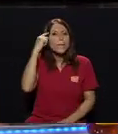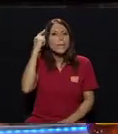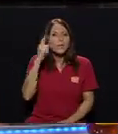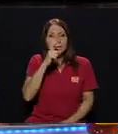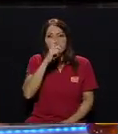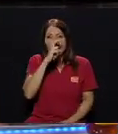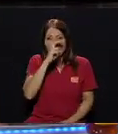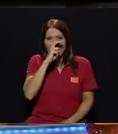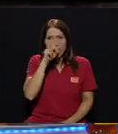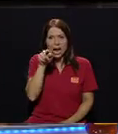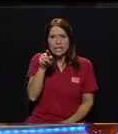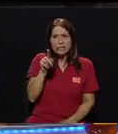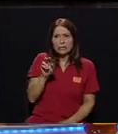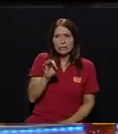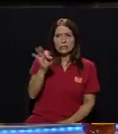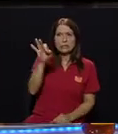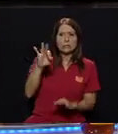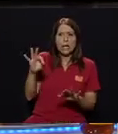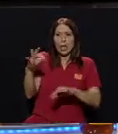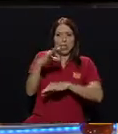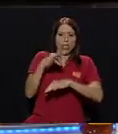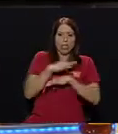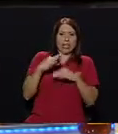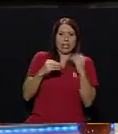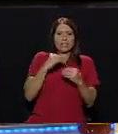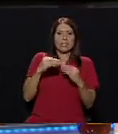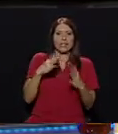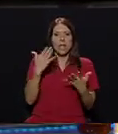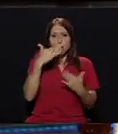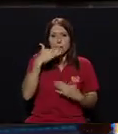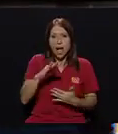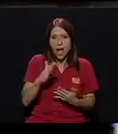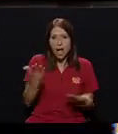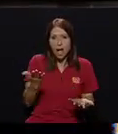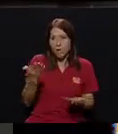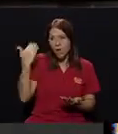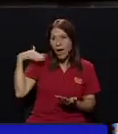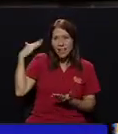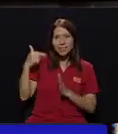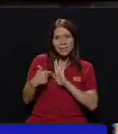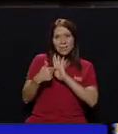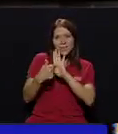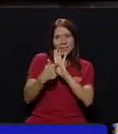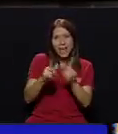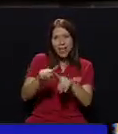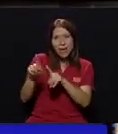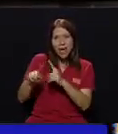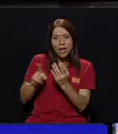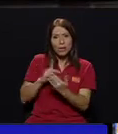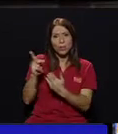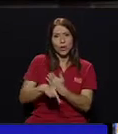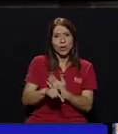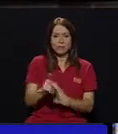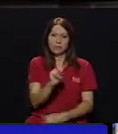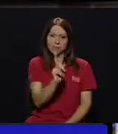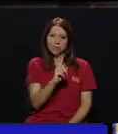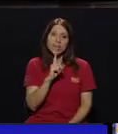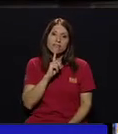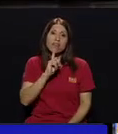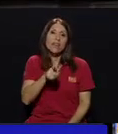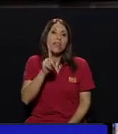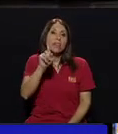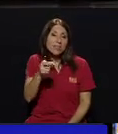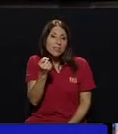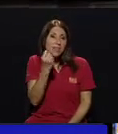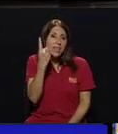que las abejas no son un organismo tan malo como algunas veces se ha hecho o se ha presentado, digamos, algunos programas. En